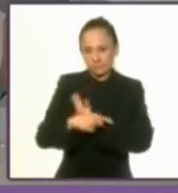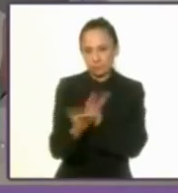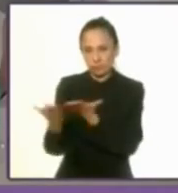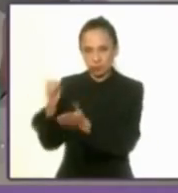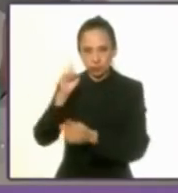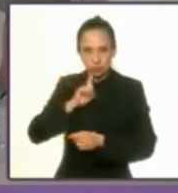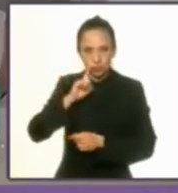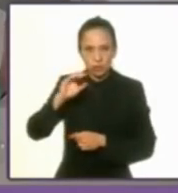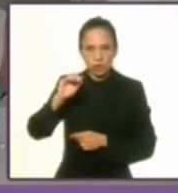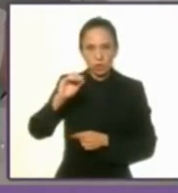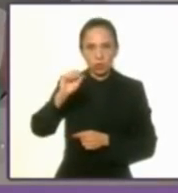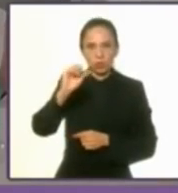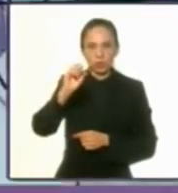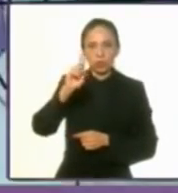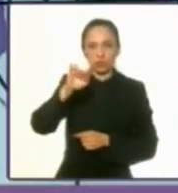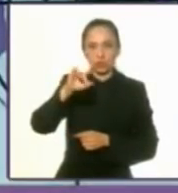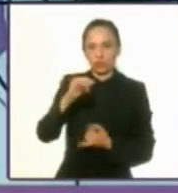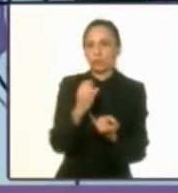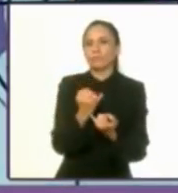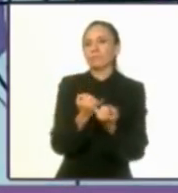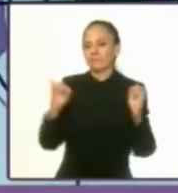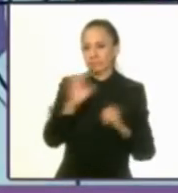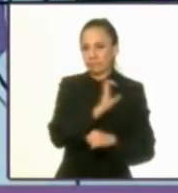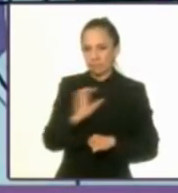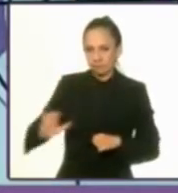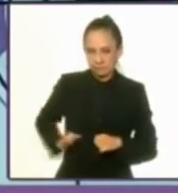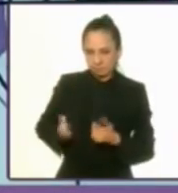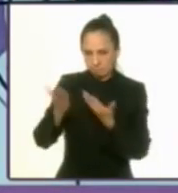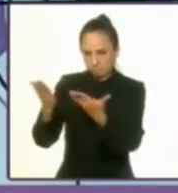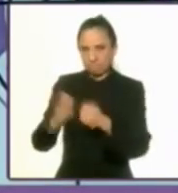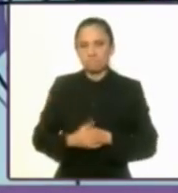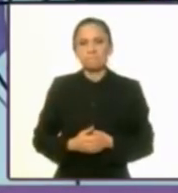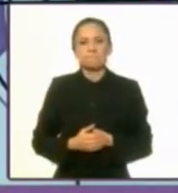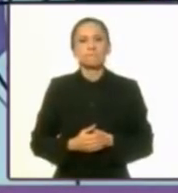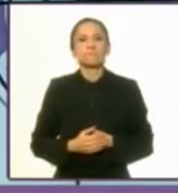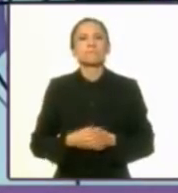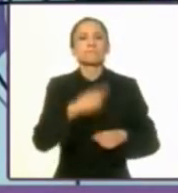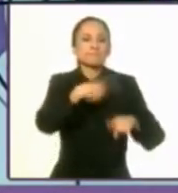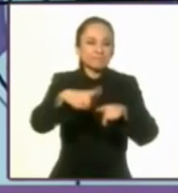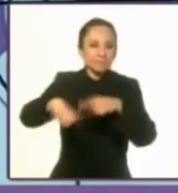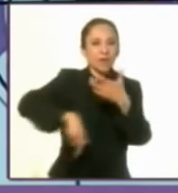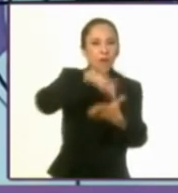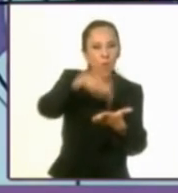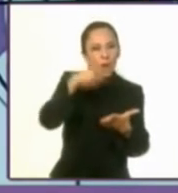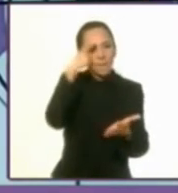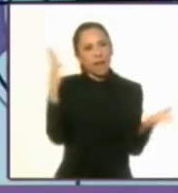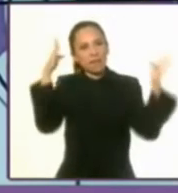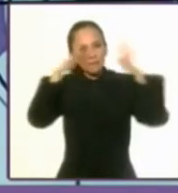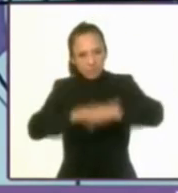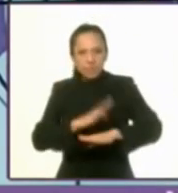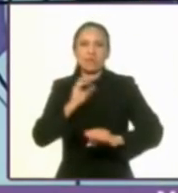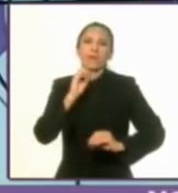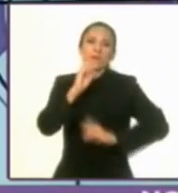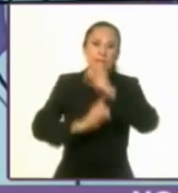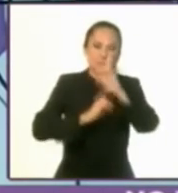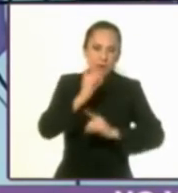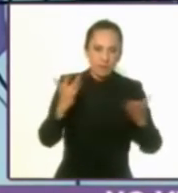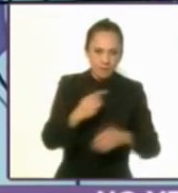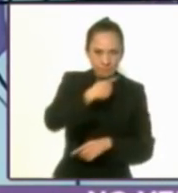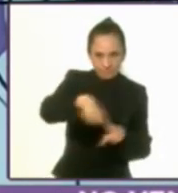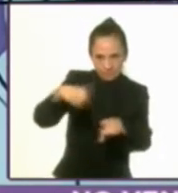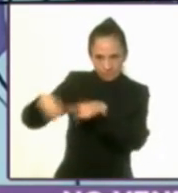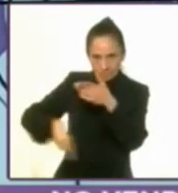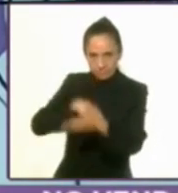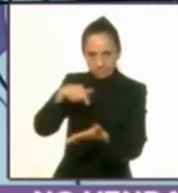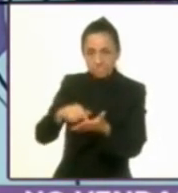candidatas e impartir algo muy importante que sucede en nuestros centros recreativos en nuestros centros deportivos es que las delegaciones